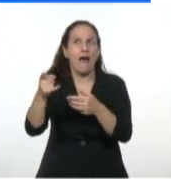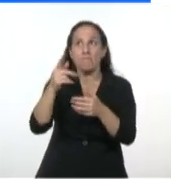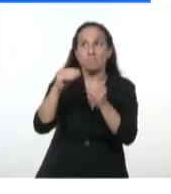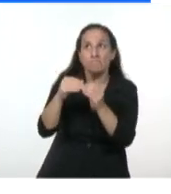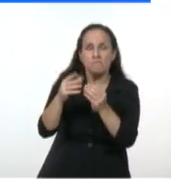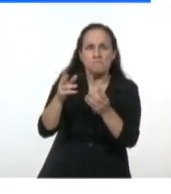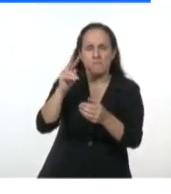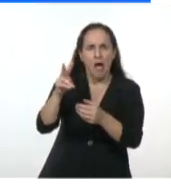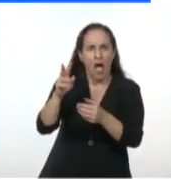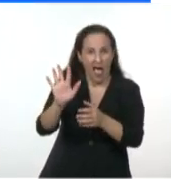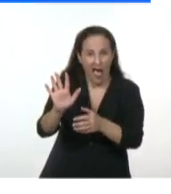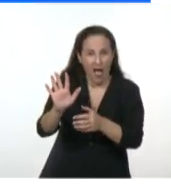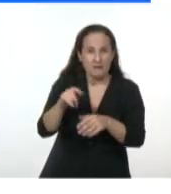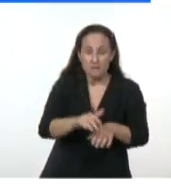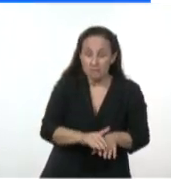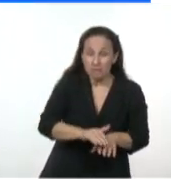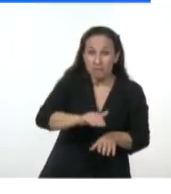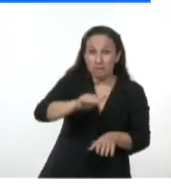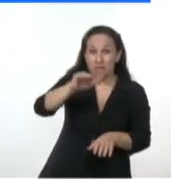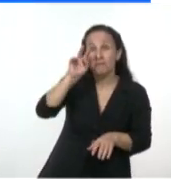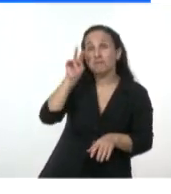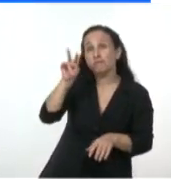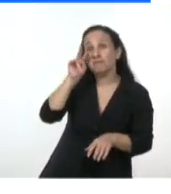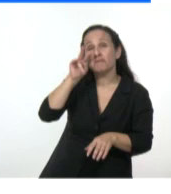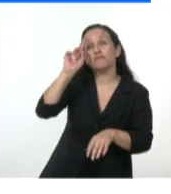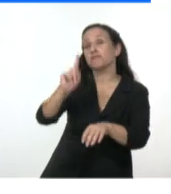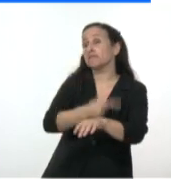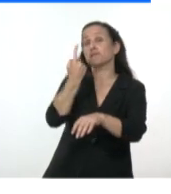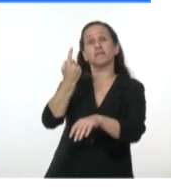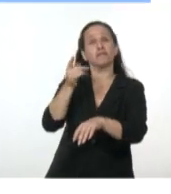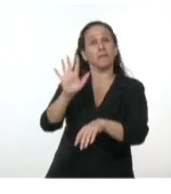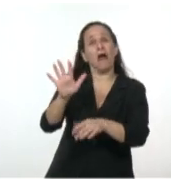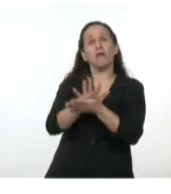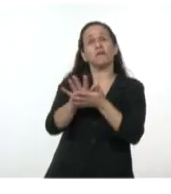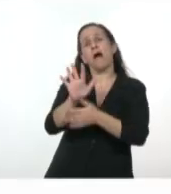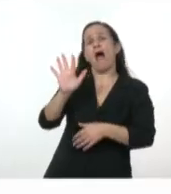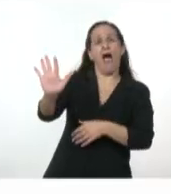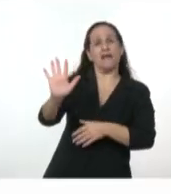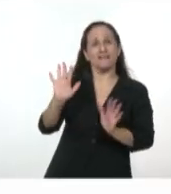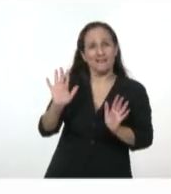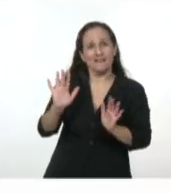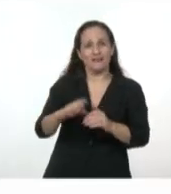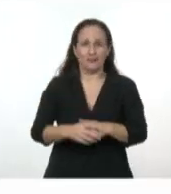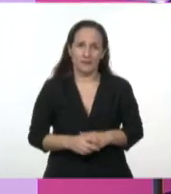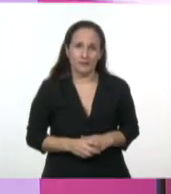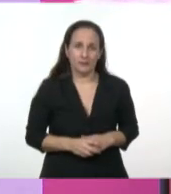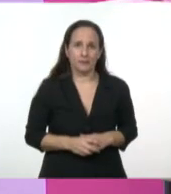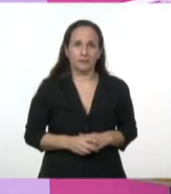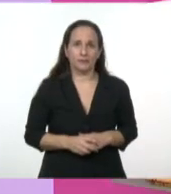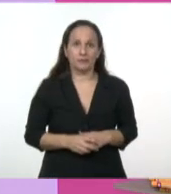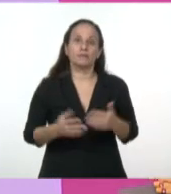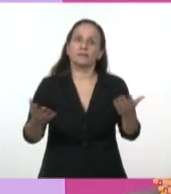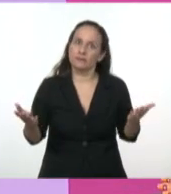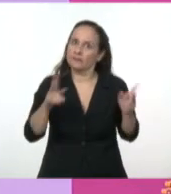diferencia, este le va a parecer que es la forma en que se resuelven los conflictos. Es un